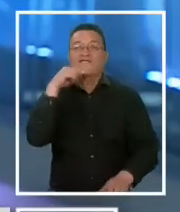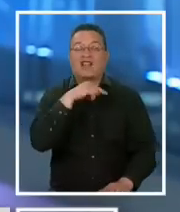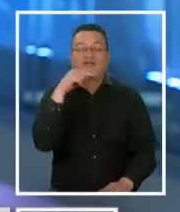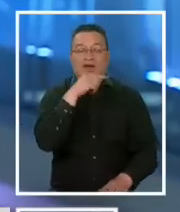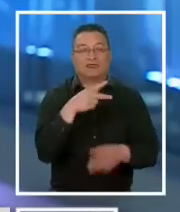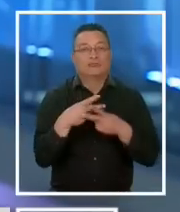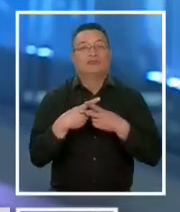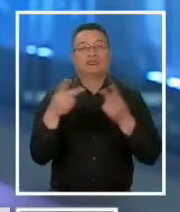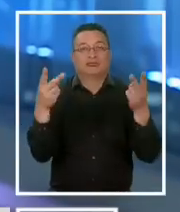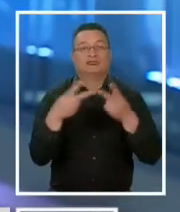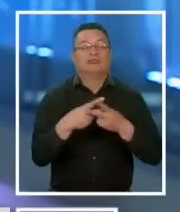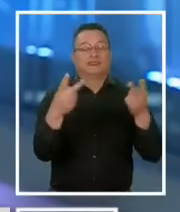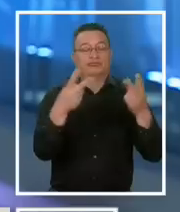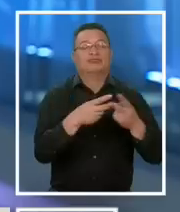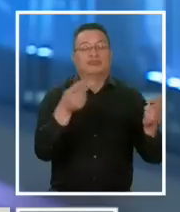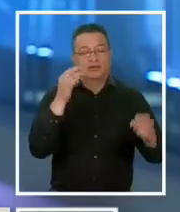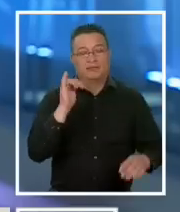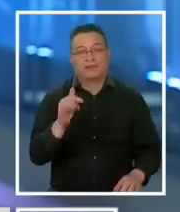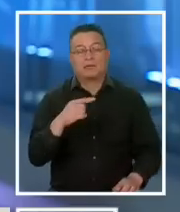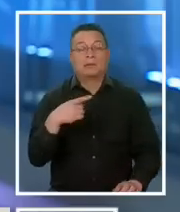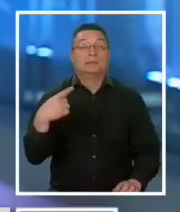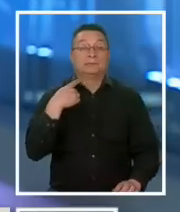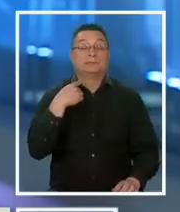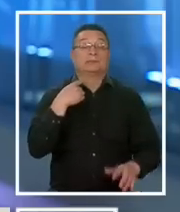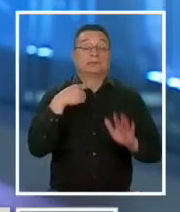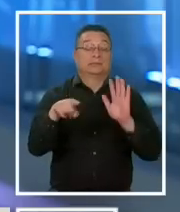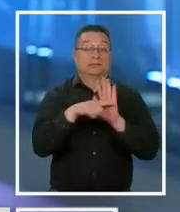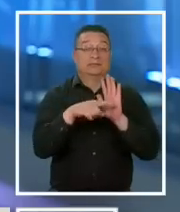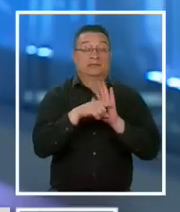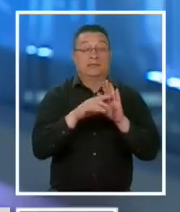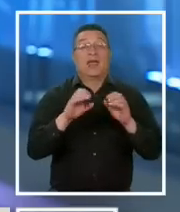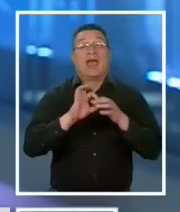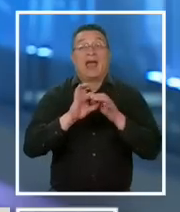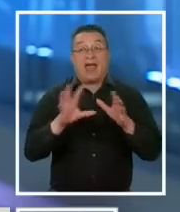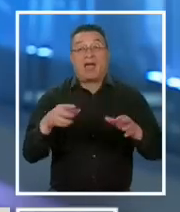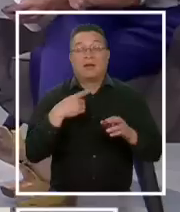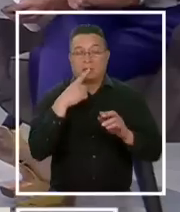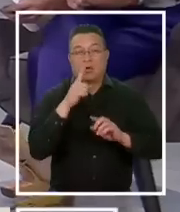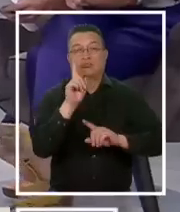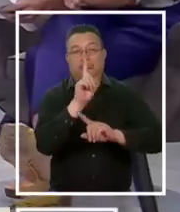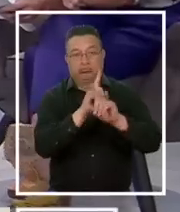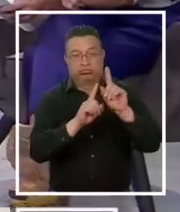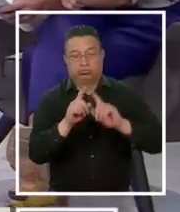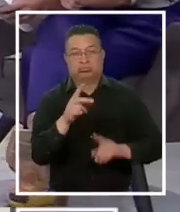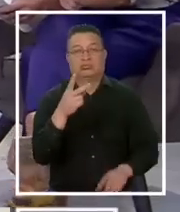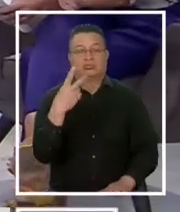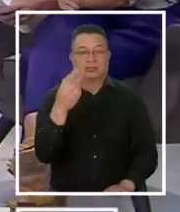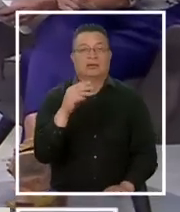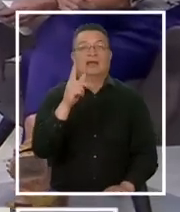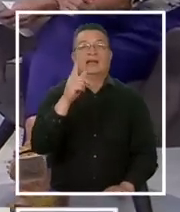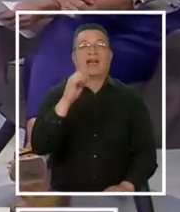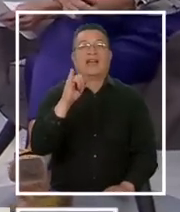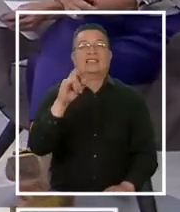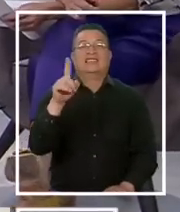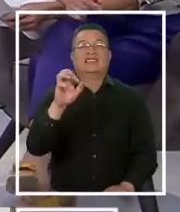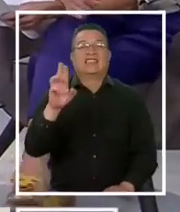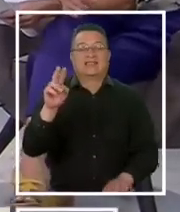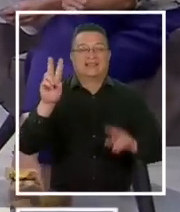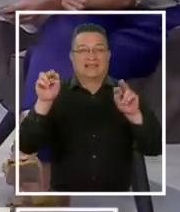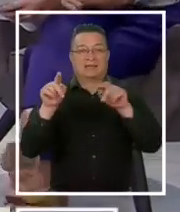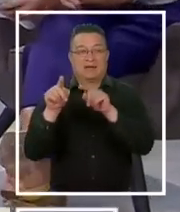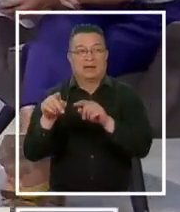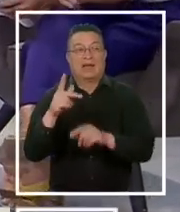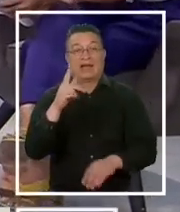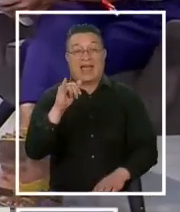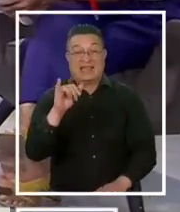aparecen en los medios de comunicación que incluso además te afectan gravemente y ponen en cuestionamiento por ejemplo a las víctimas del caso Kaiser o sea en el